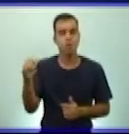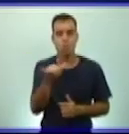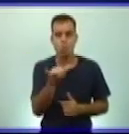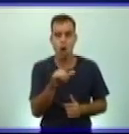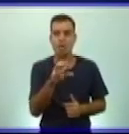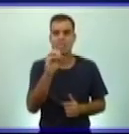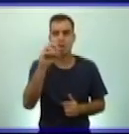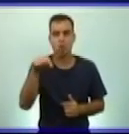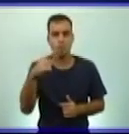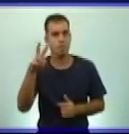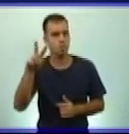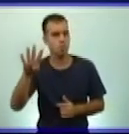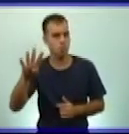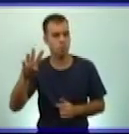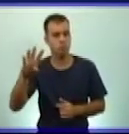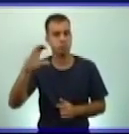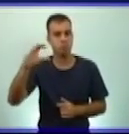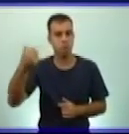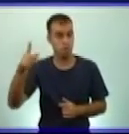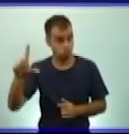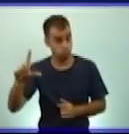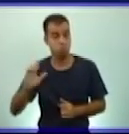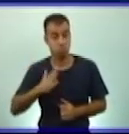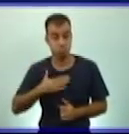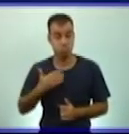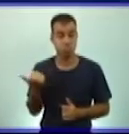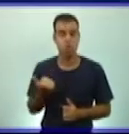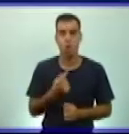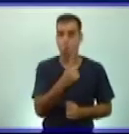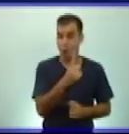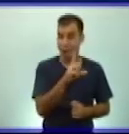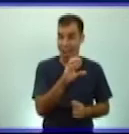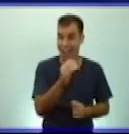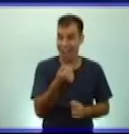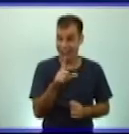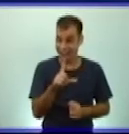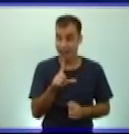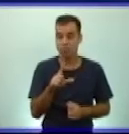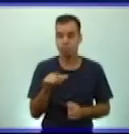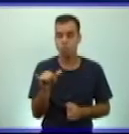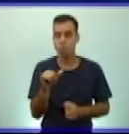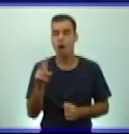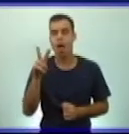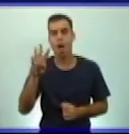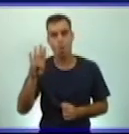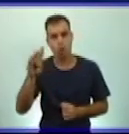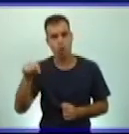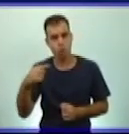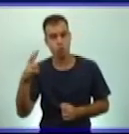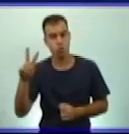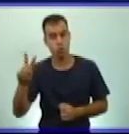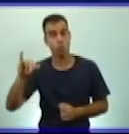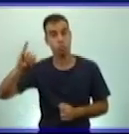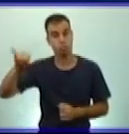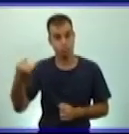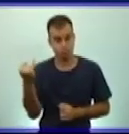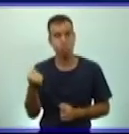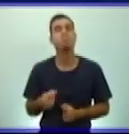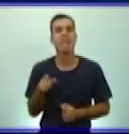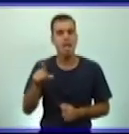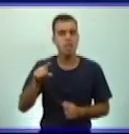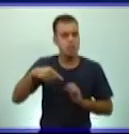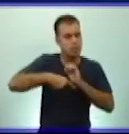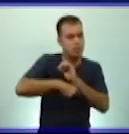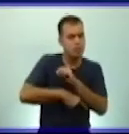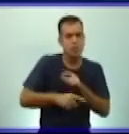0,24 calorías y una caloría es igual a 4,2 joule. Profundicen este estudio en la página